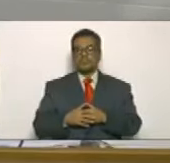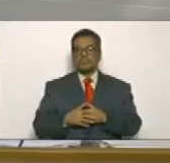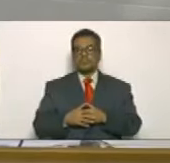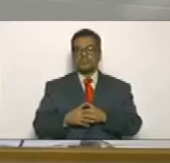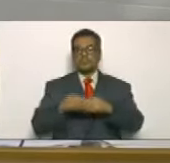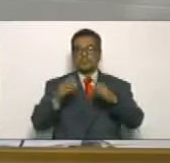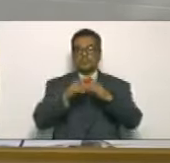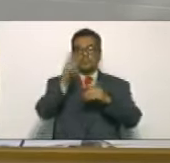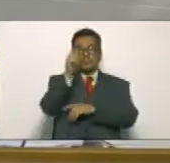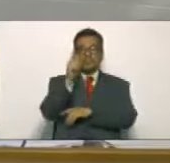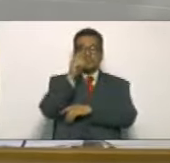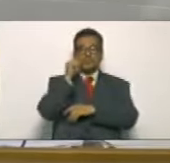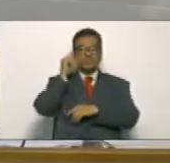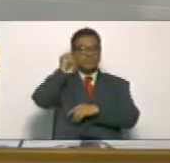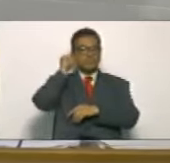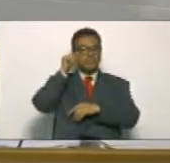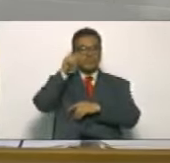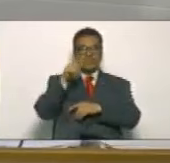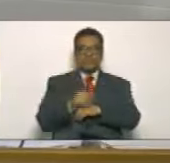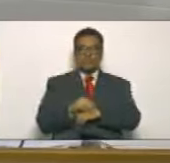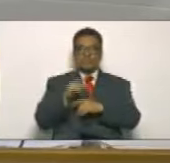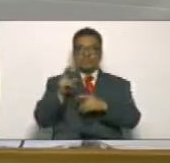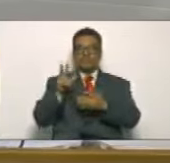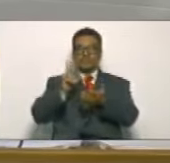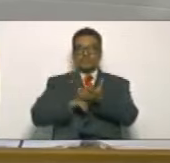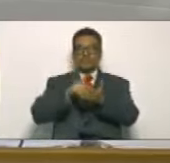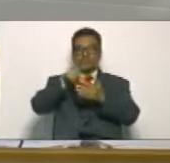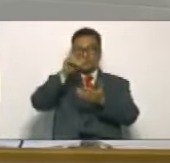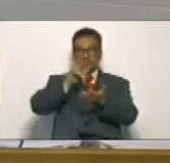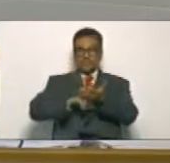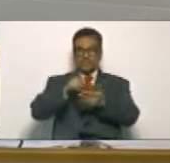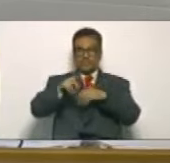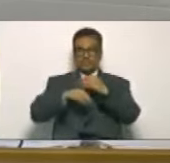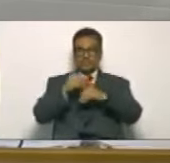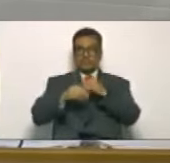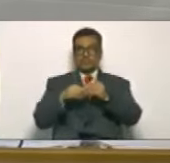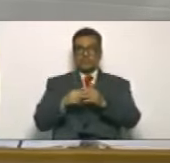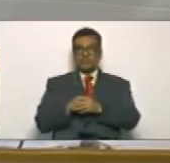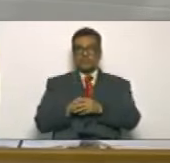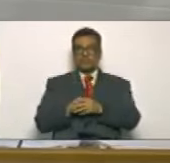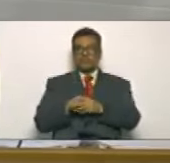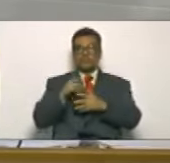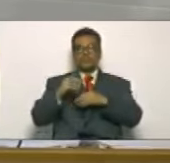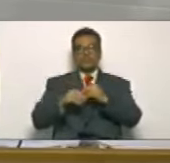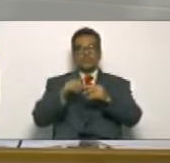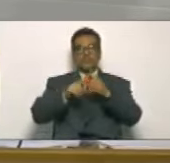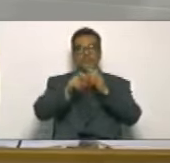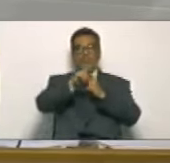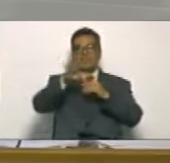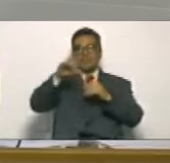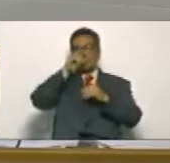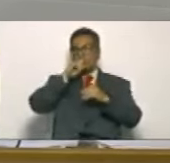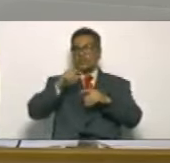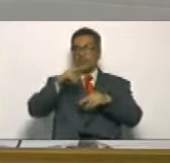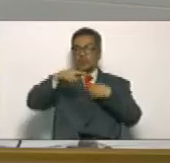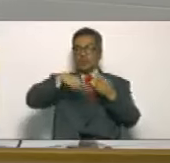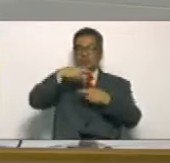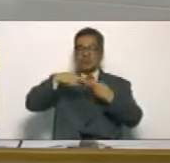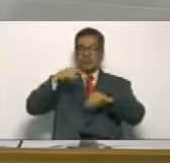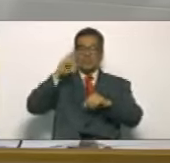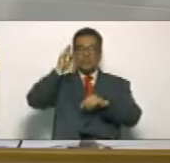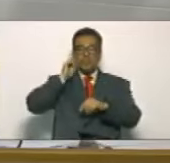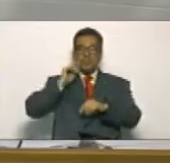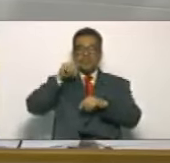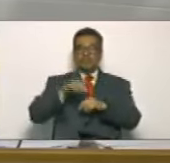Las honorables diputadas y los honorables diputados que estén a favor de aprobar el acuerdo con motivo a cumplirse el 25 aniversario de la Revolución